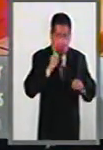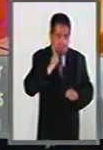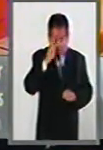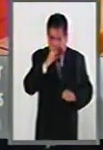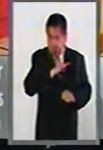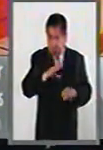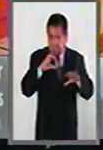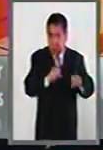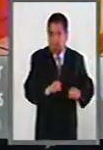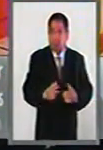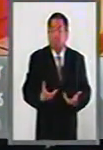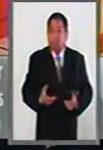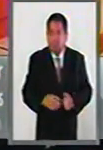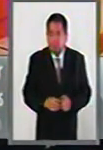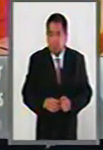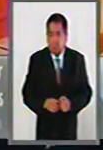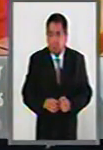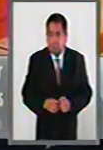República.